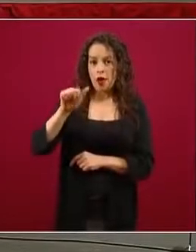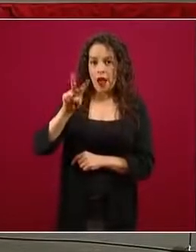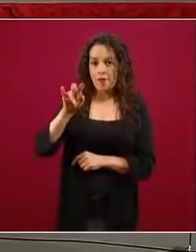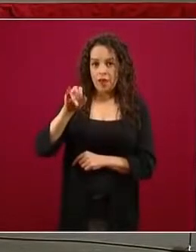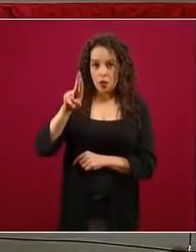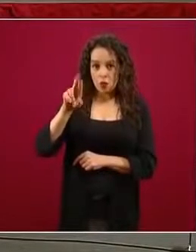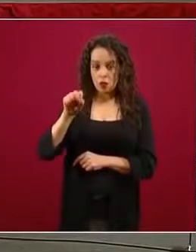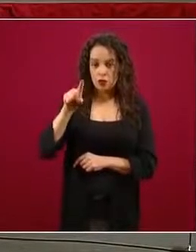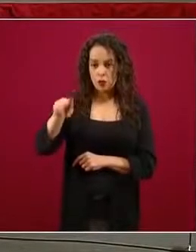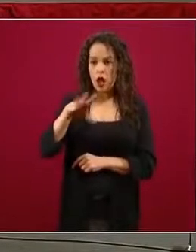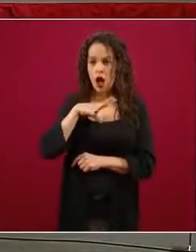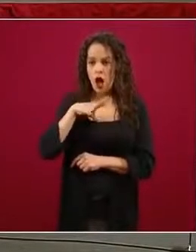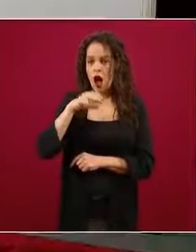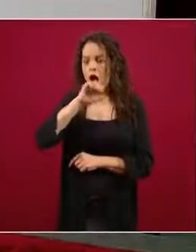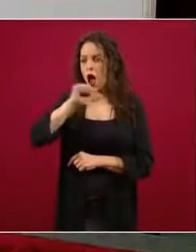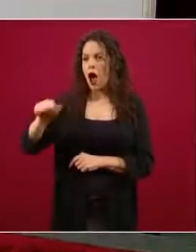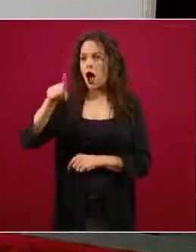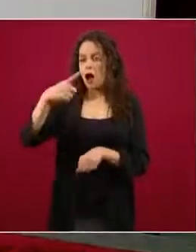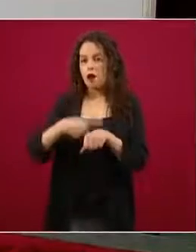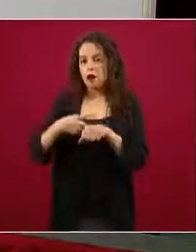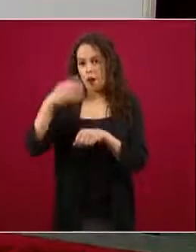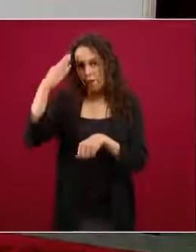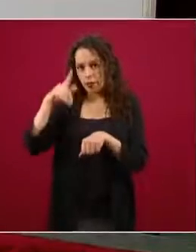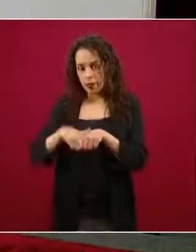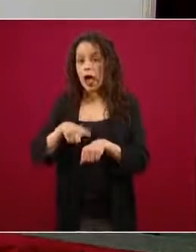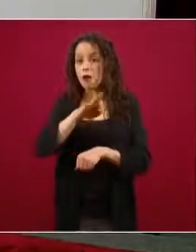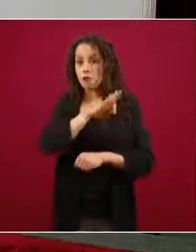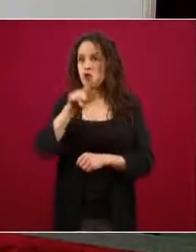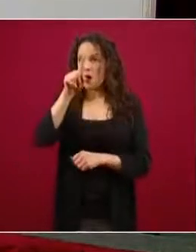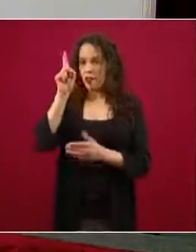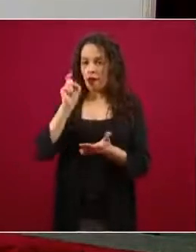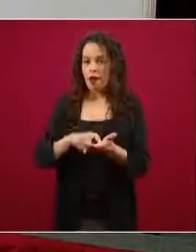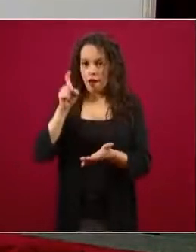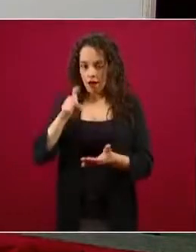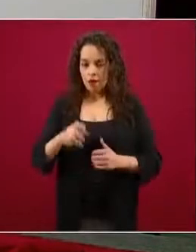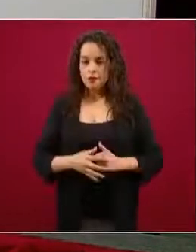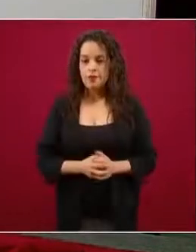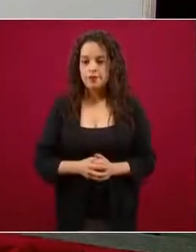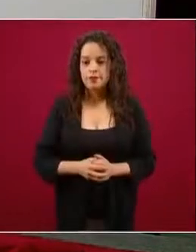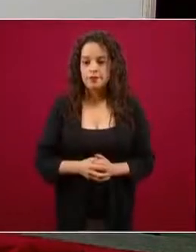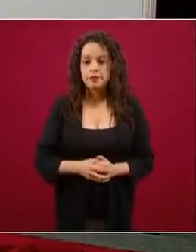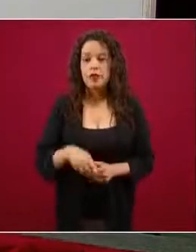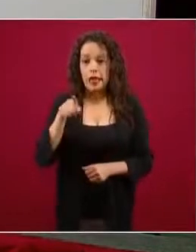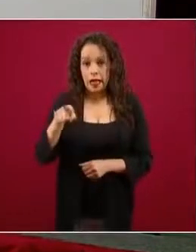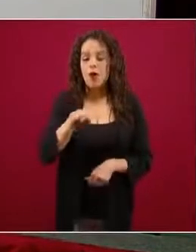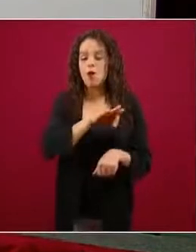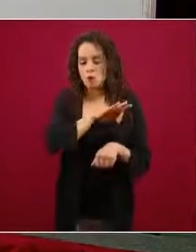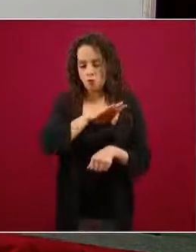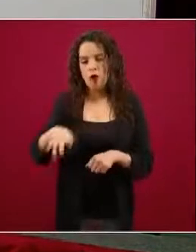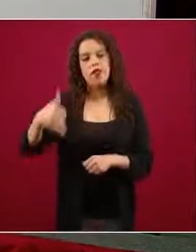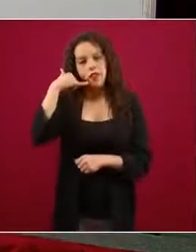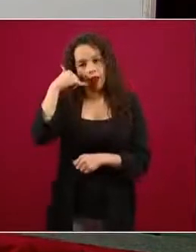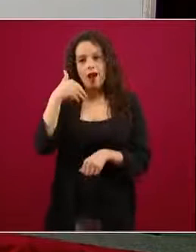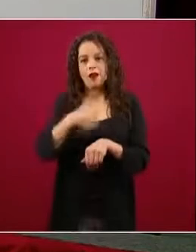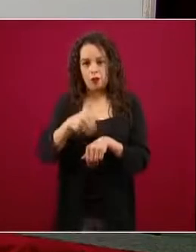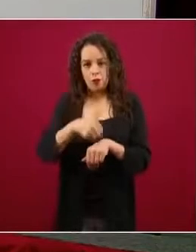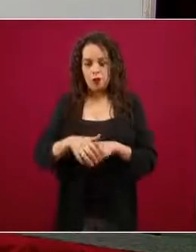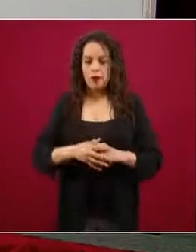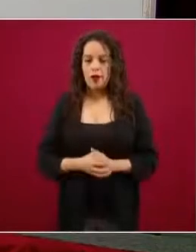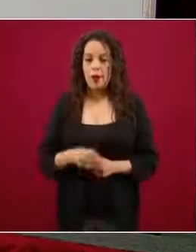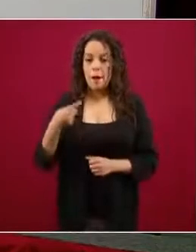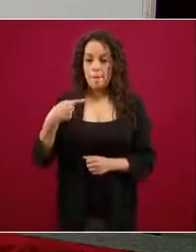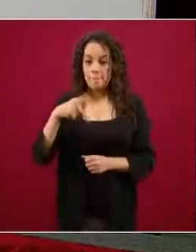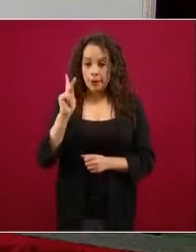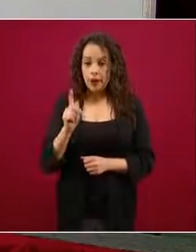organizaciones que están trabajando, no los traigo a la mano, y que podría ser donde se podrían comunicar. Hemos tratado que la línea de la vida o